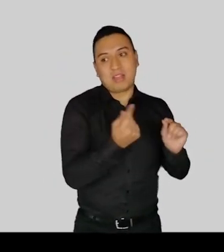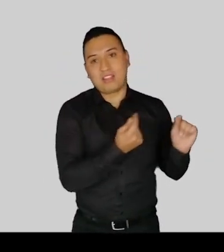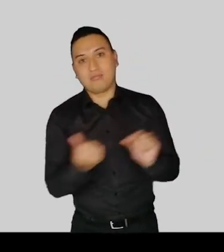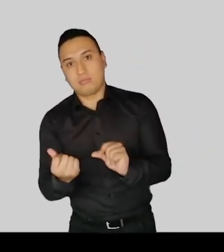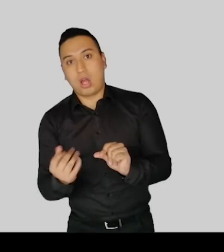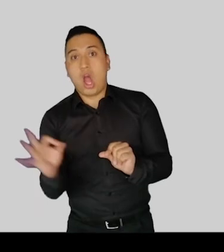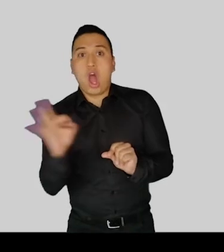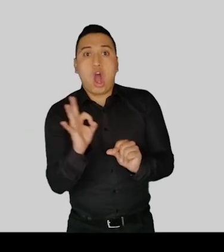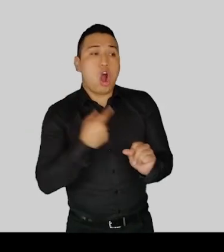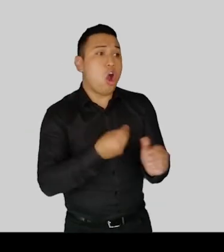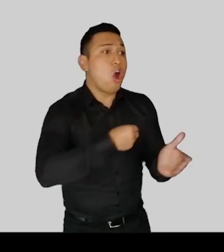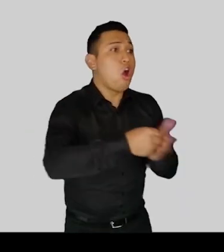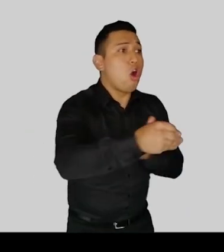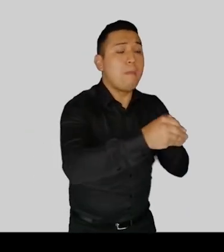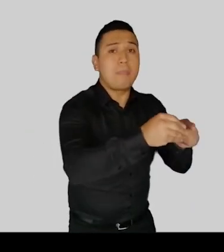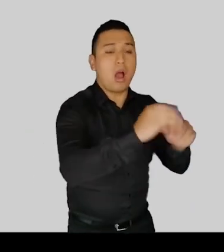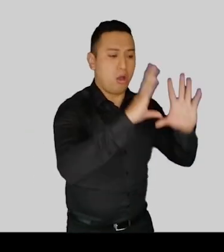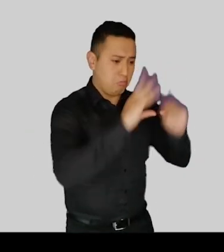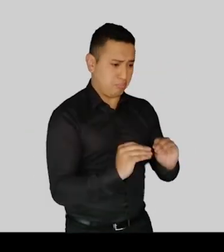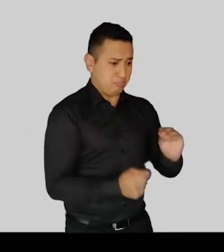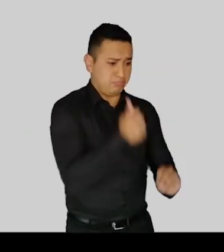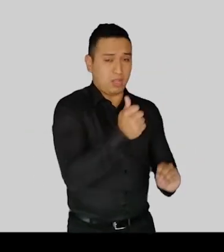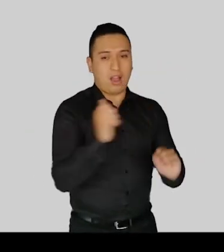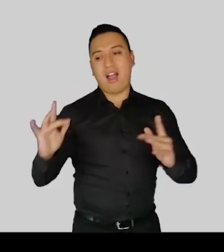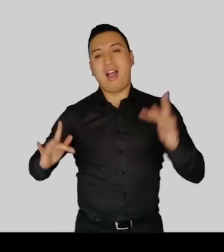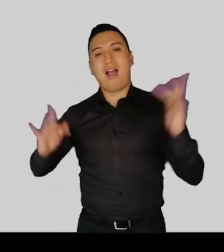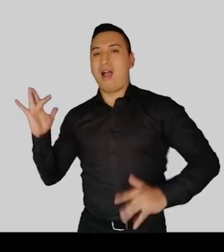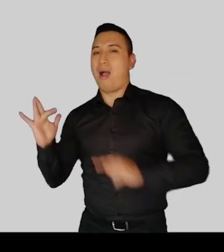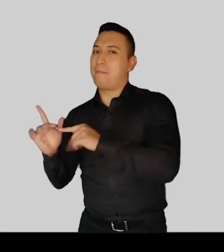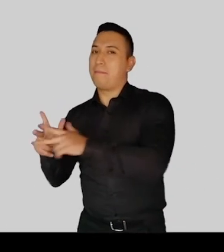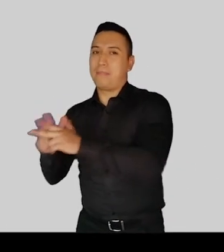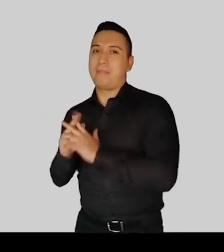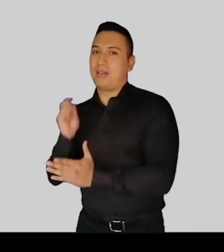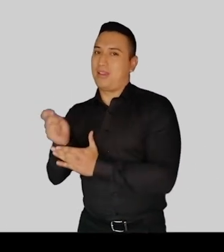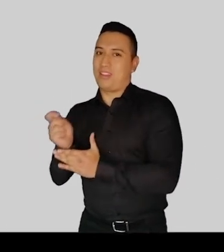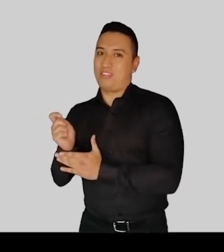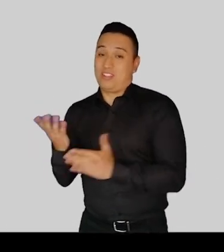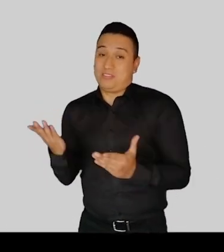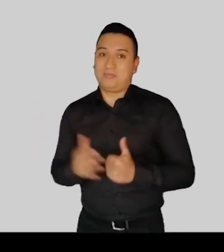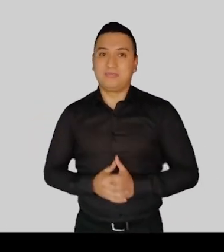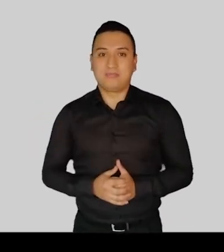útil del bien o servicio es menor a la duración del crédito